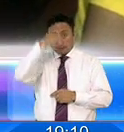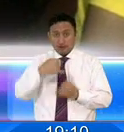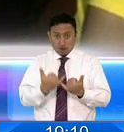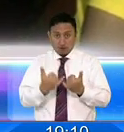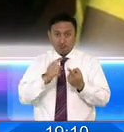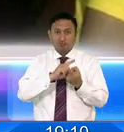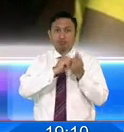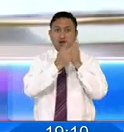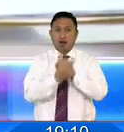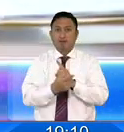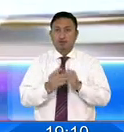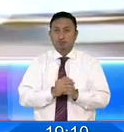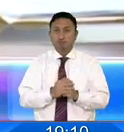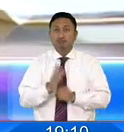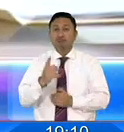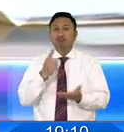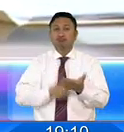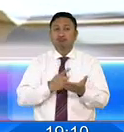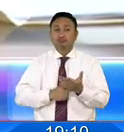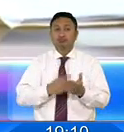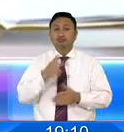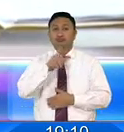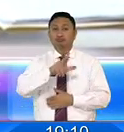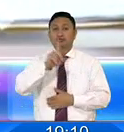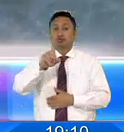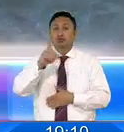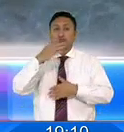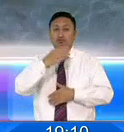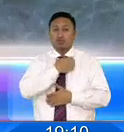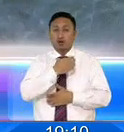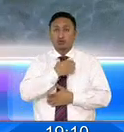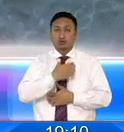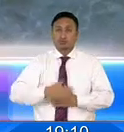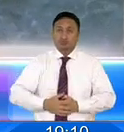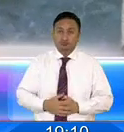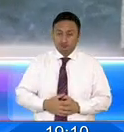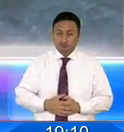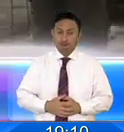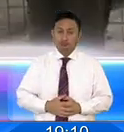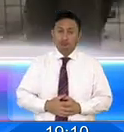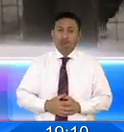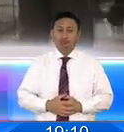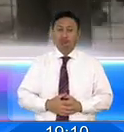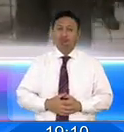cautelares. La audiencia está prevista para el 31 de agosto próximo. Informó Javier Rosero.